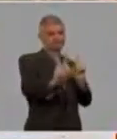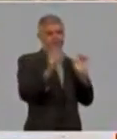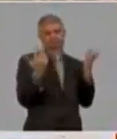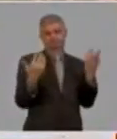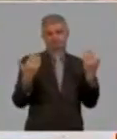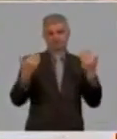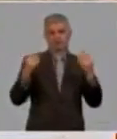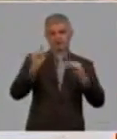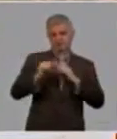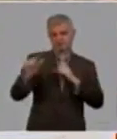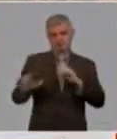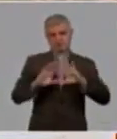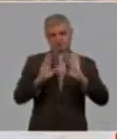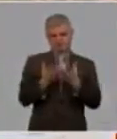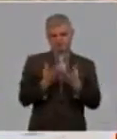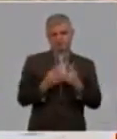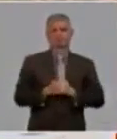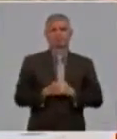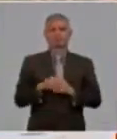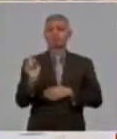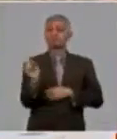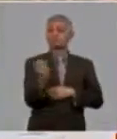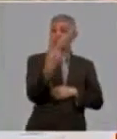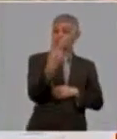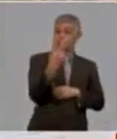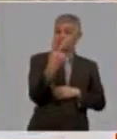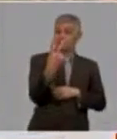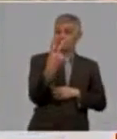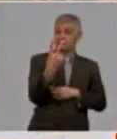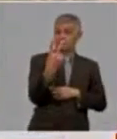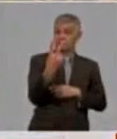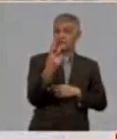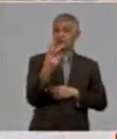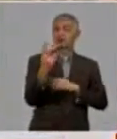físico. Asimismo se establecen ya para la segunda,